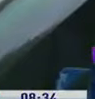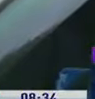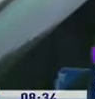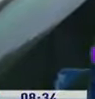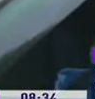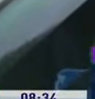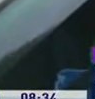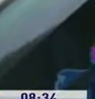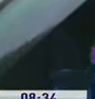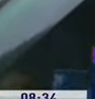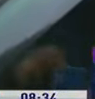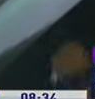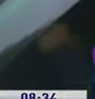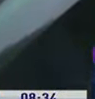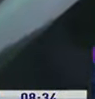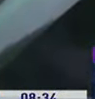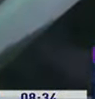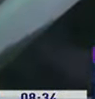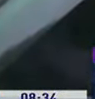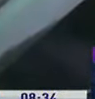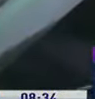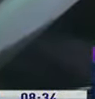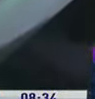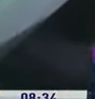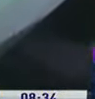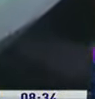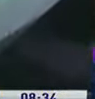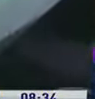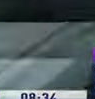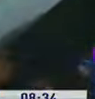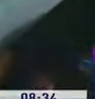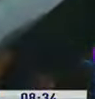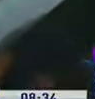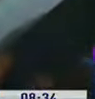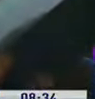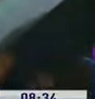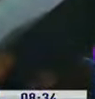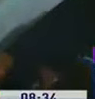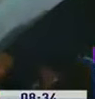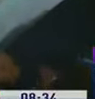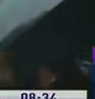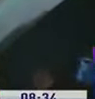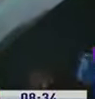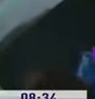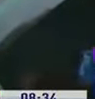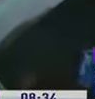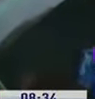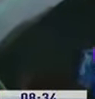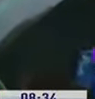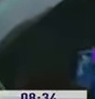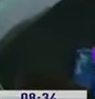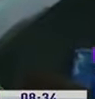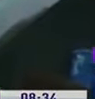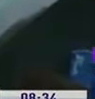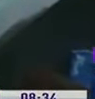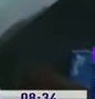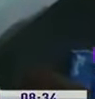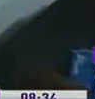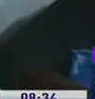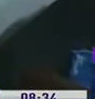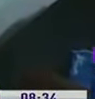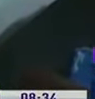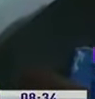lleva a la corriente. Se les lleva a la PJ. Sí, a la PJ directo al tarro. Abril de 1971, ya ha bajado el motor. Oh, no. ¿Qué